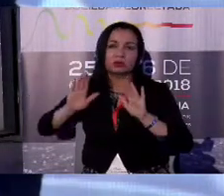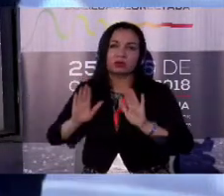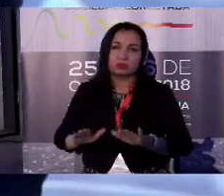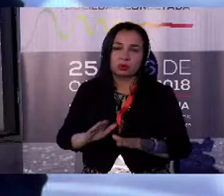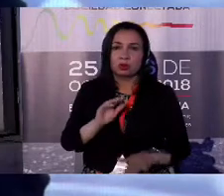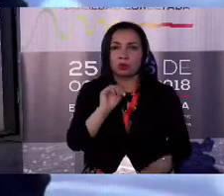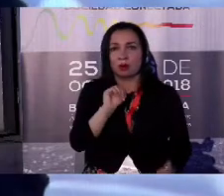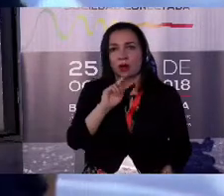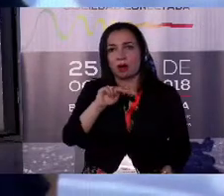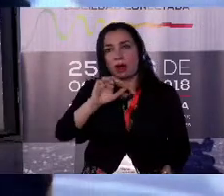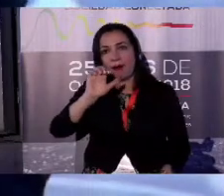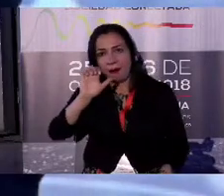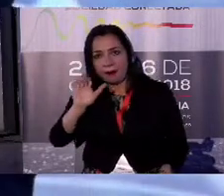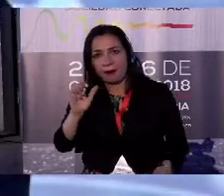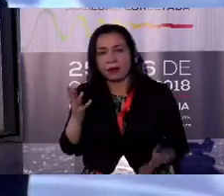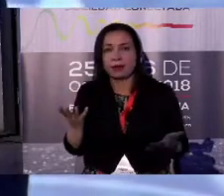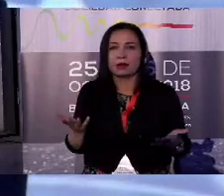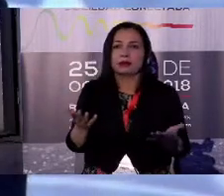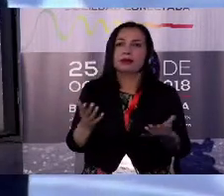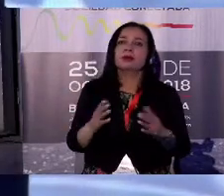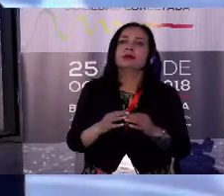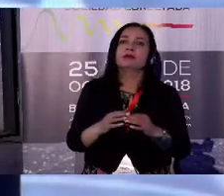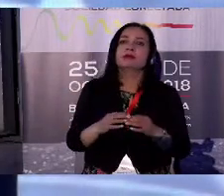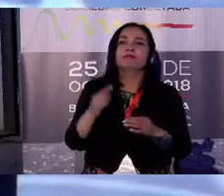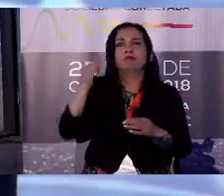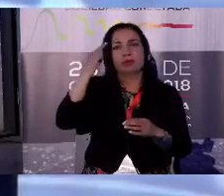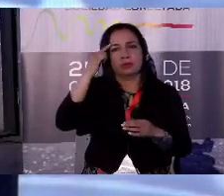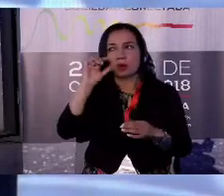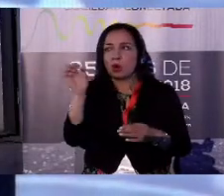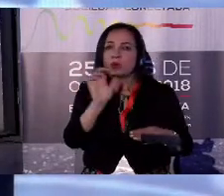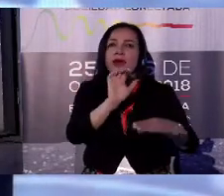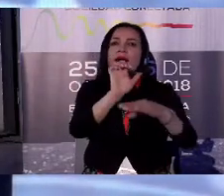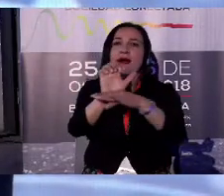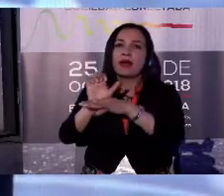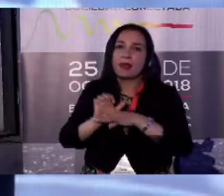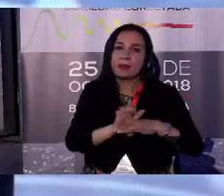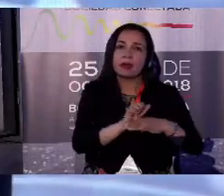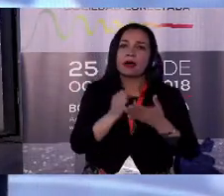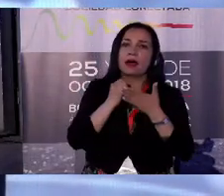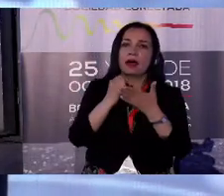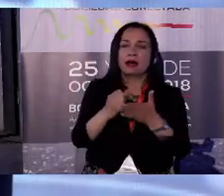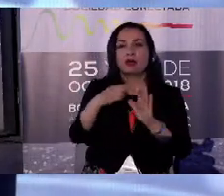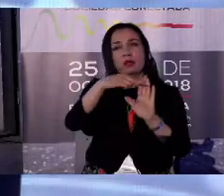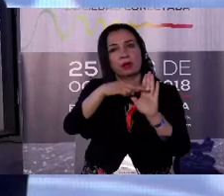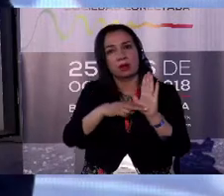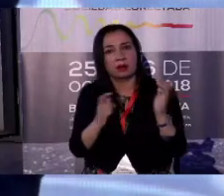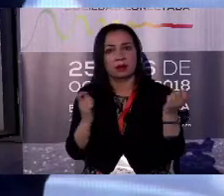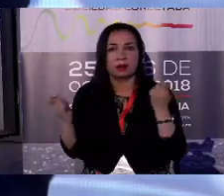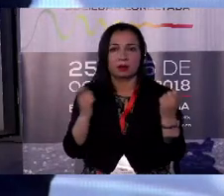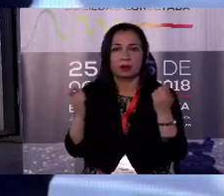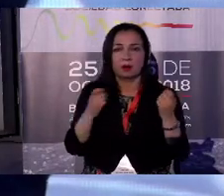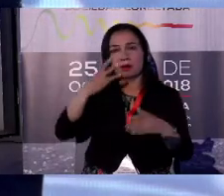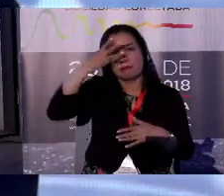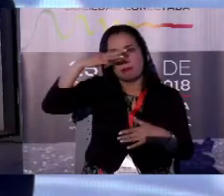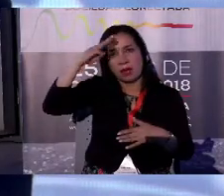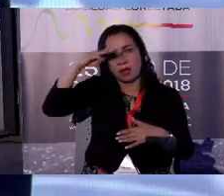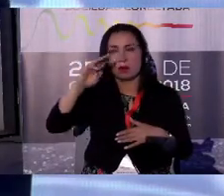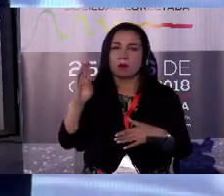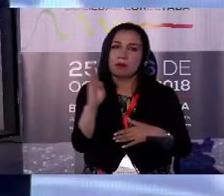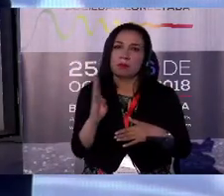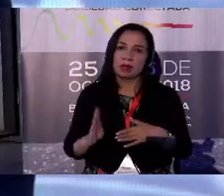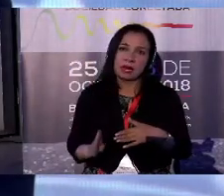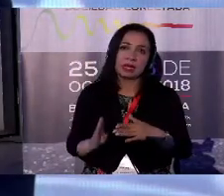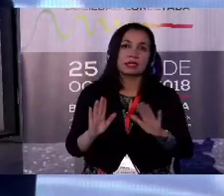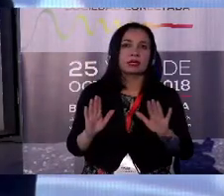ANE, me parece que digamos, otros institutos regulatorios en México, en Brasil,